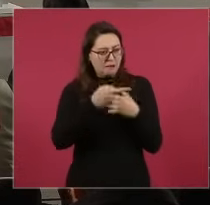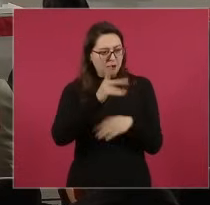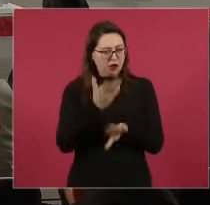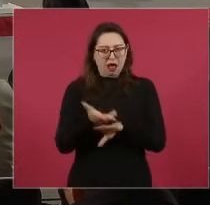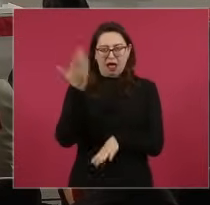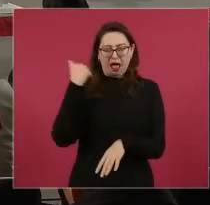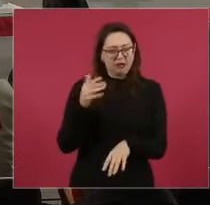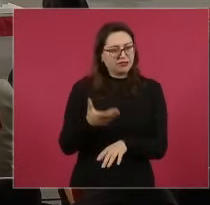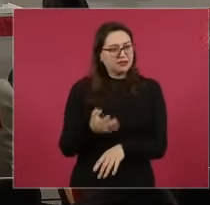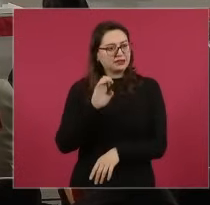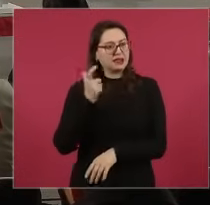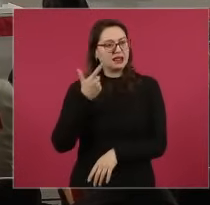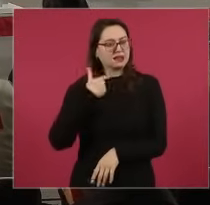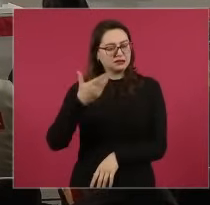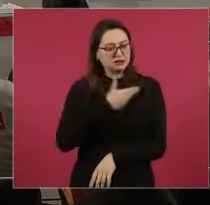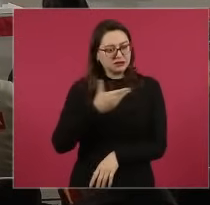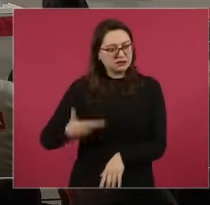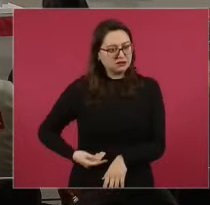si no abiertamente,